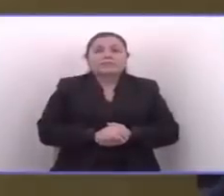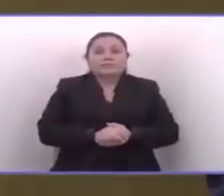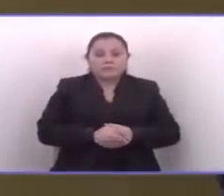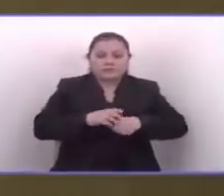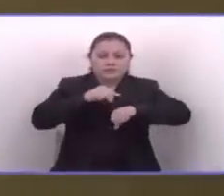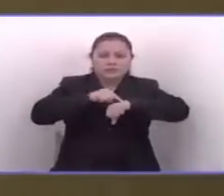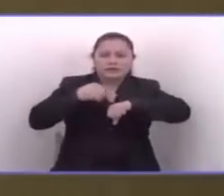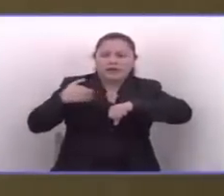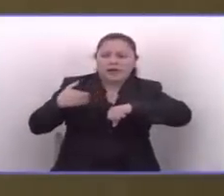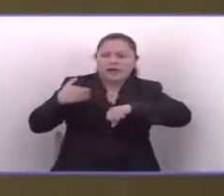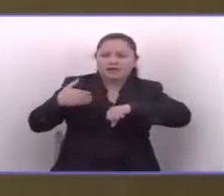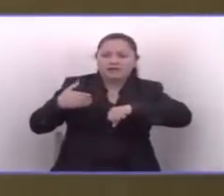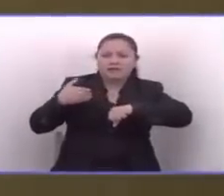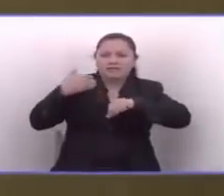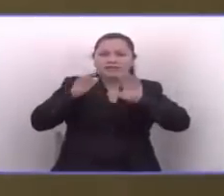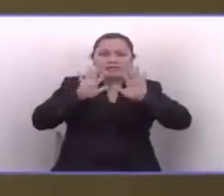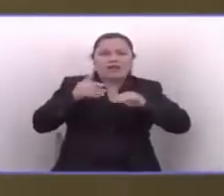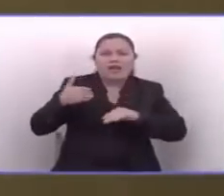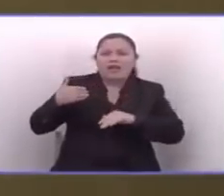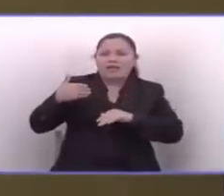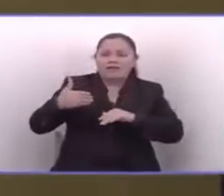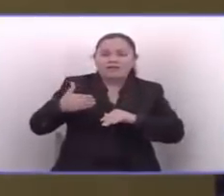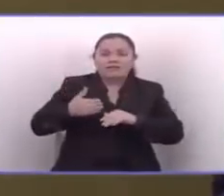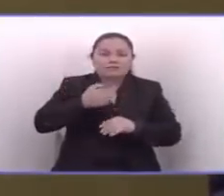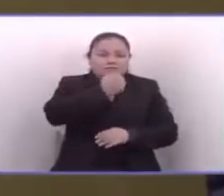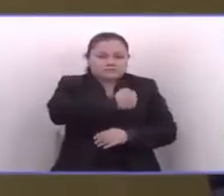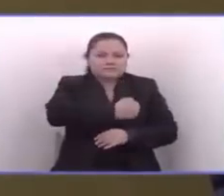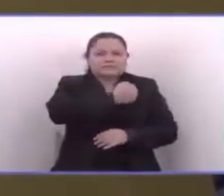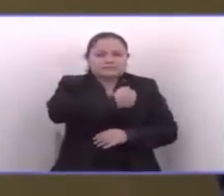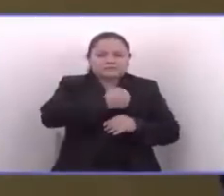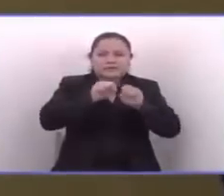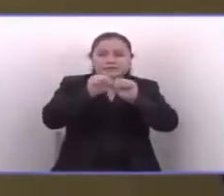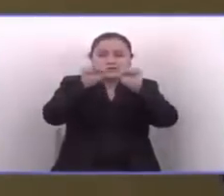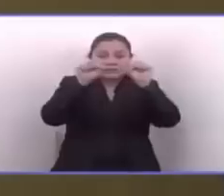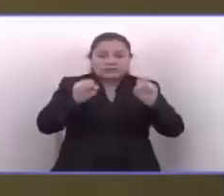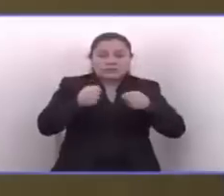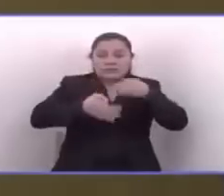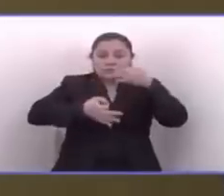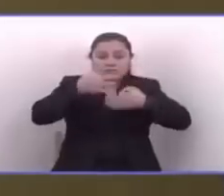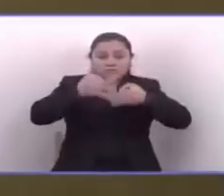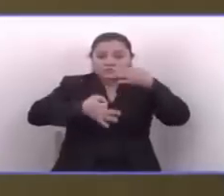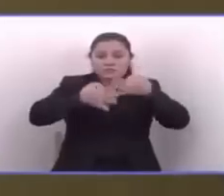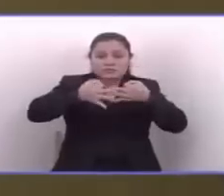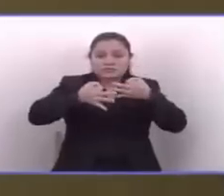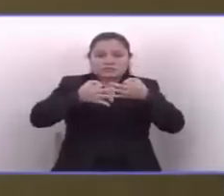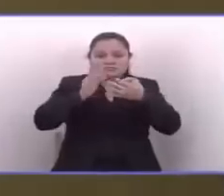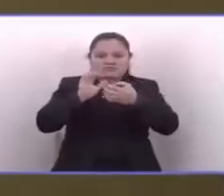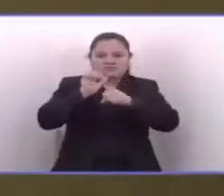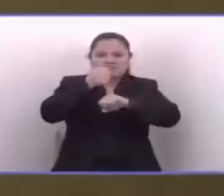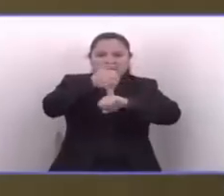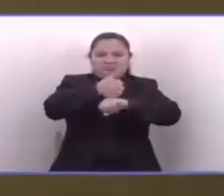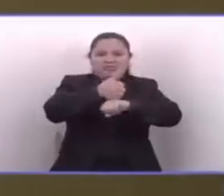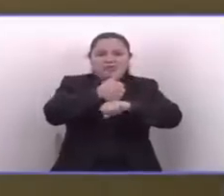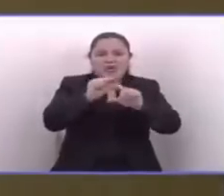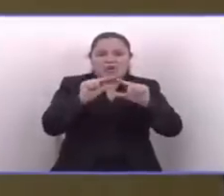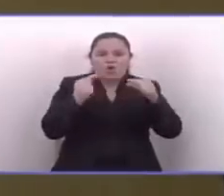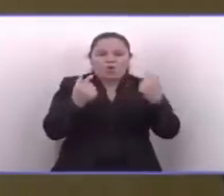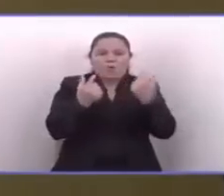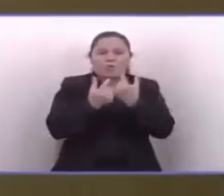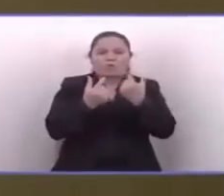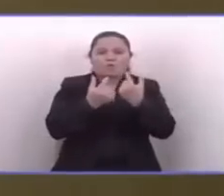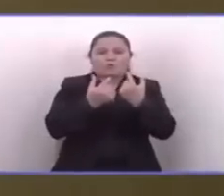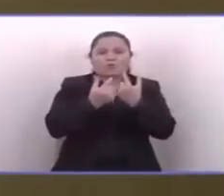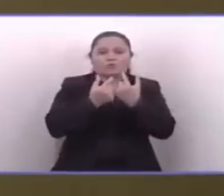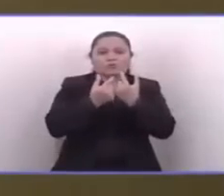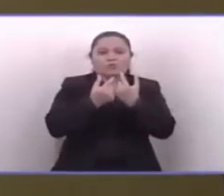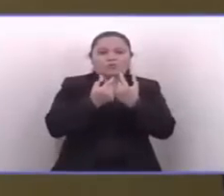Durante décadas, las penas de nuestro sistema judicial ha impuesto a estos grupos